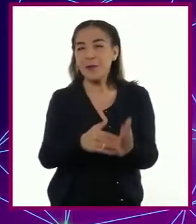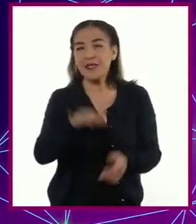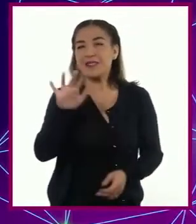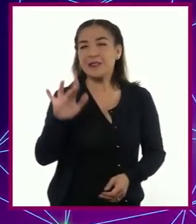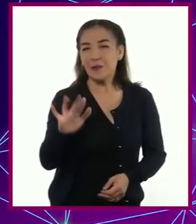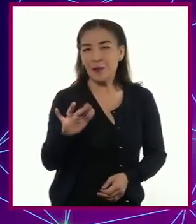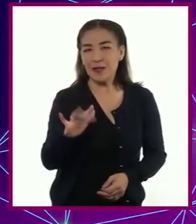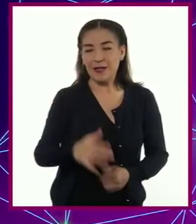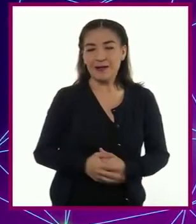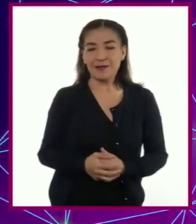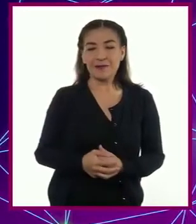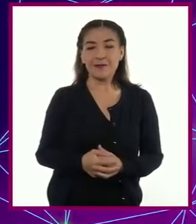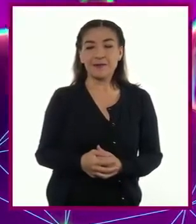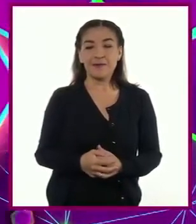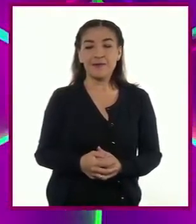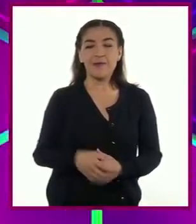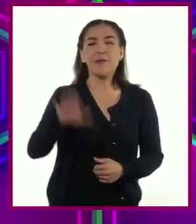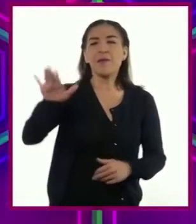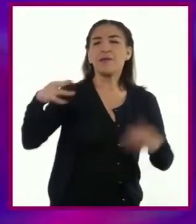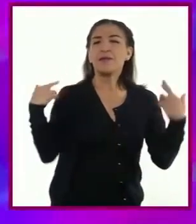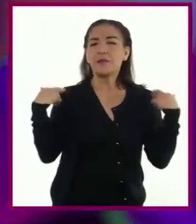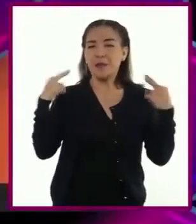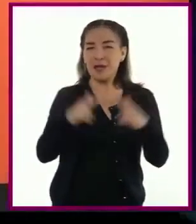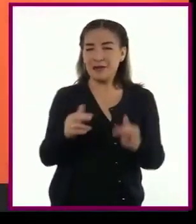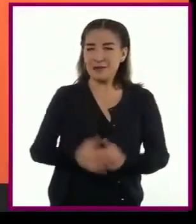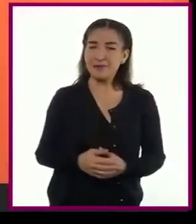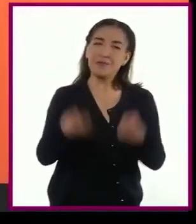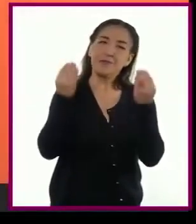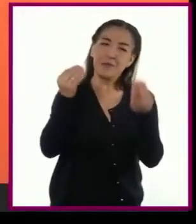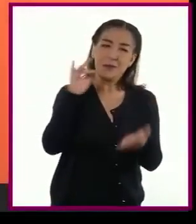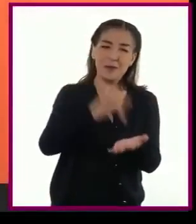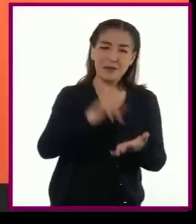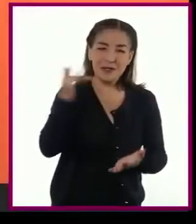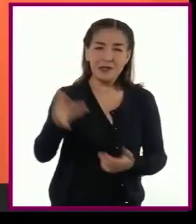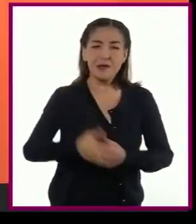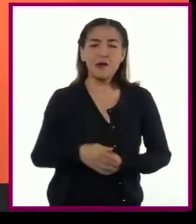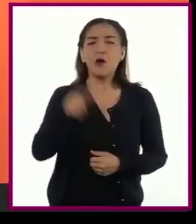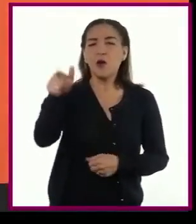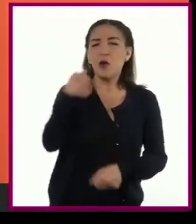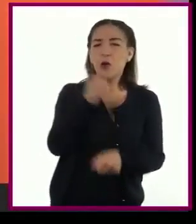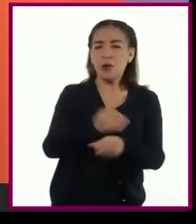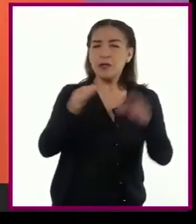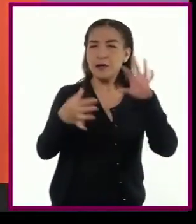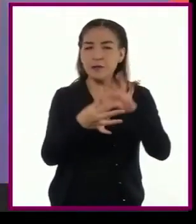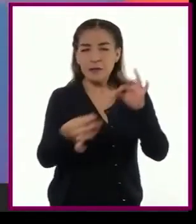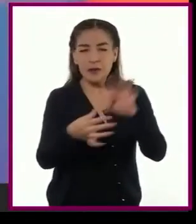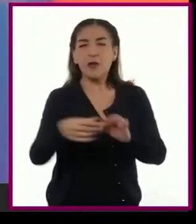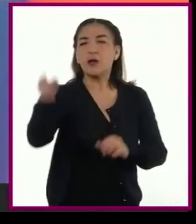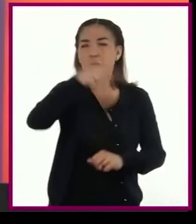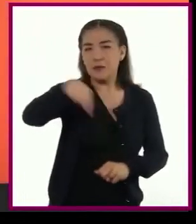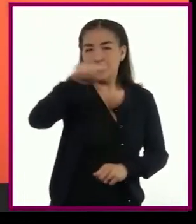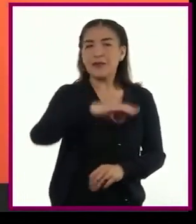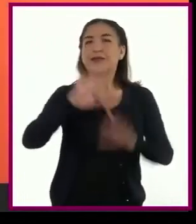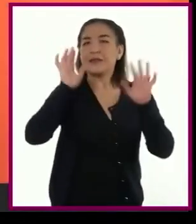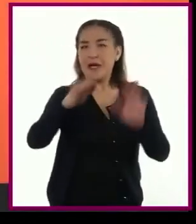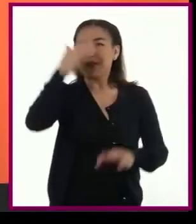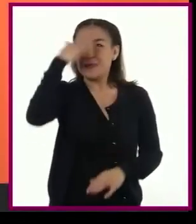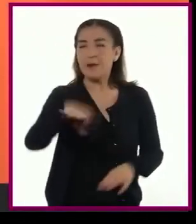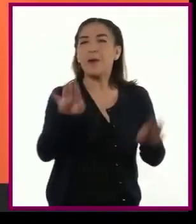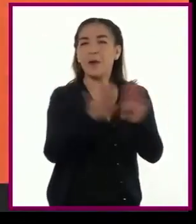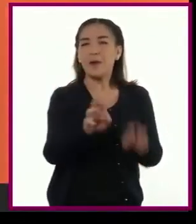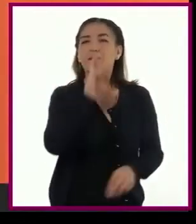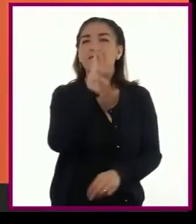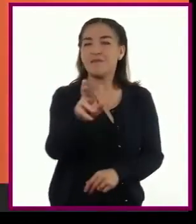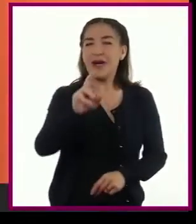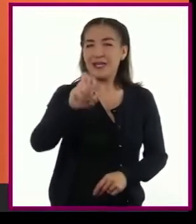5,050. Maestro Gauss, muchas gracias. Con lo anterior, ustedes en casa ya saben cómo resolver el